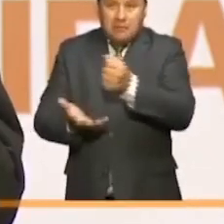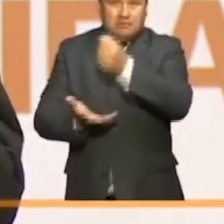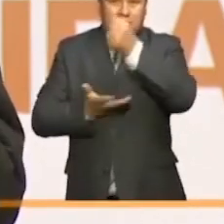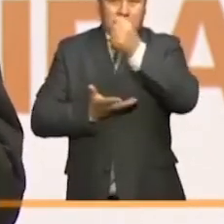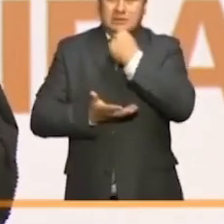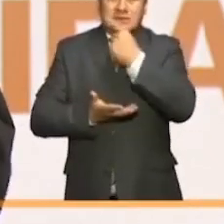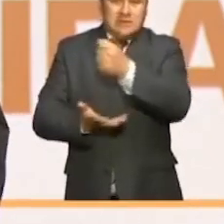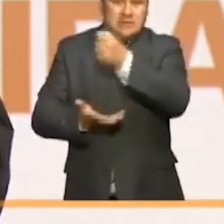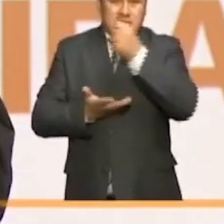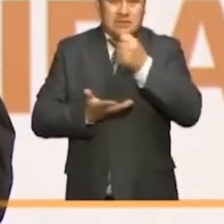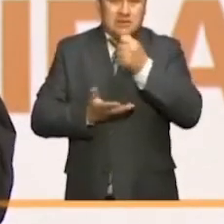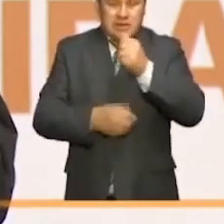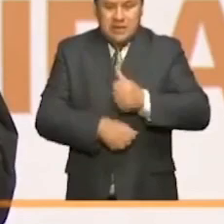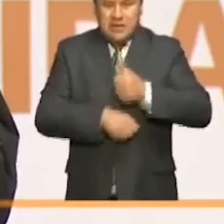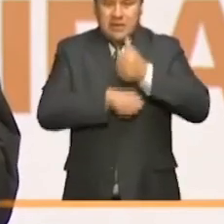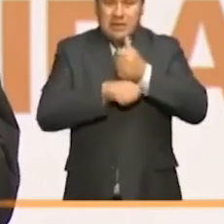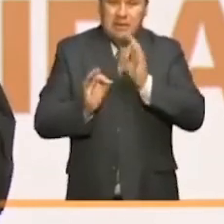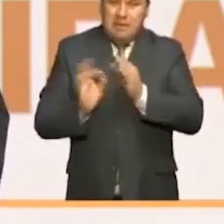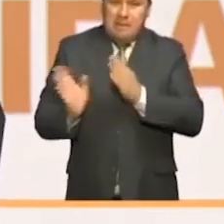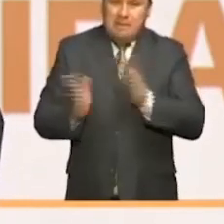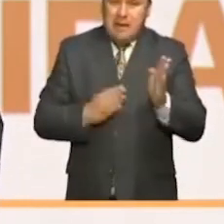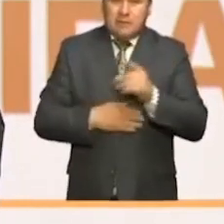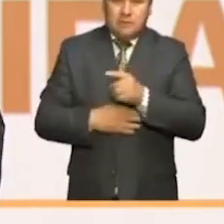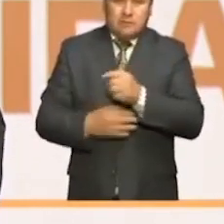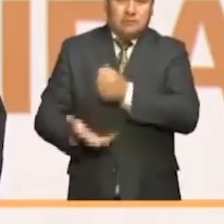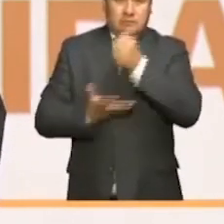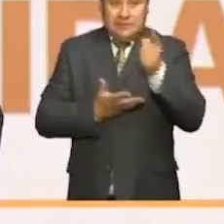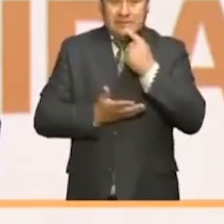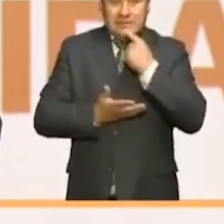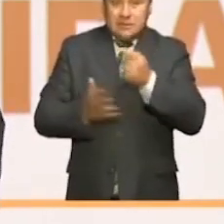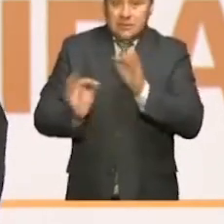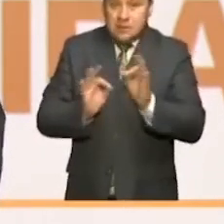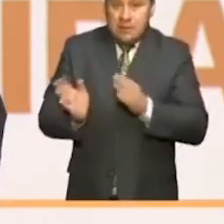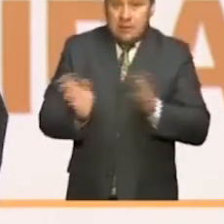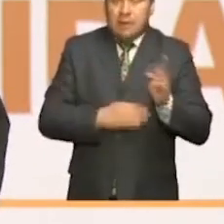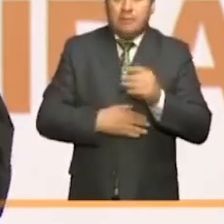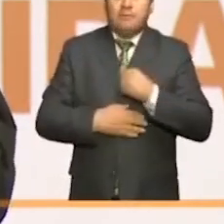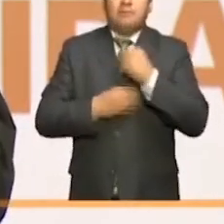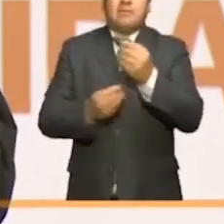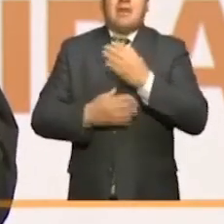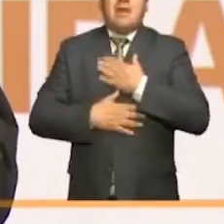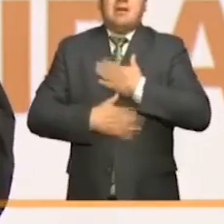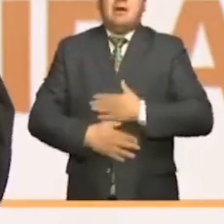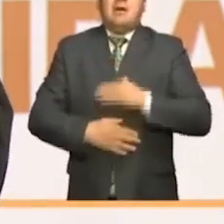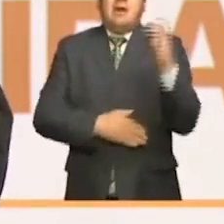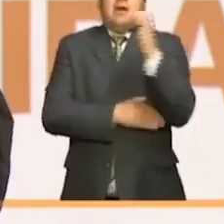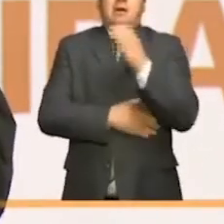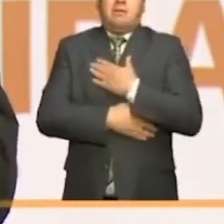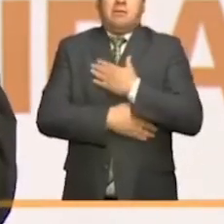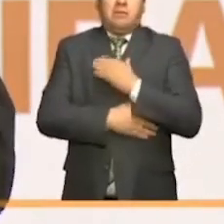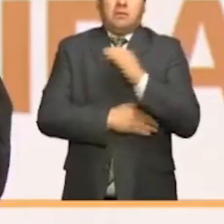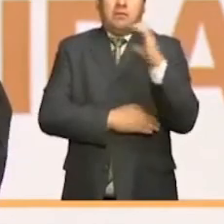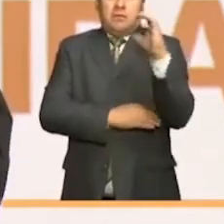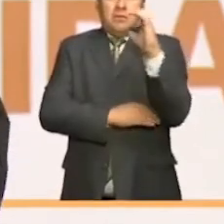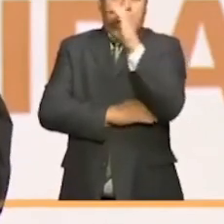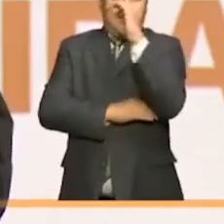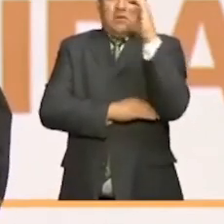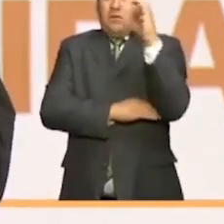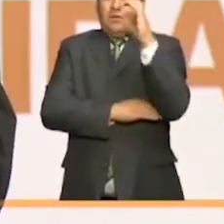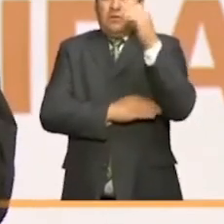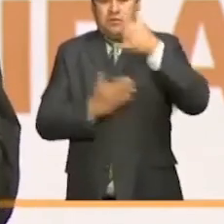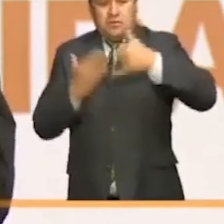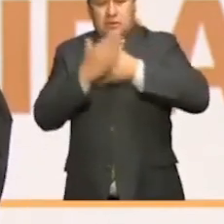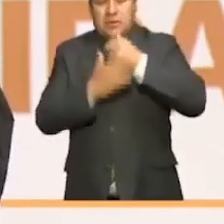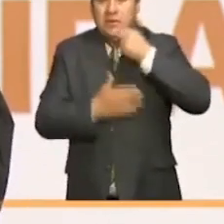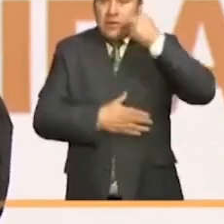estaba diciendo el señor director de planeación y nosotros tenemos que darle tranquilidad a los colombianos la nación toda la